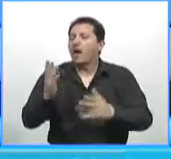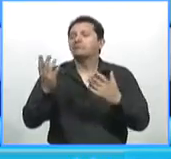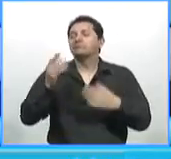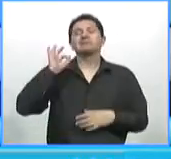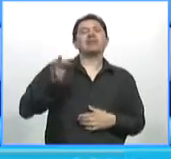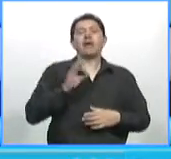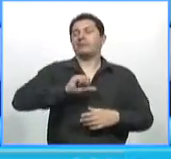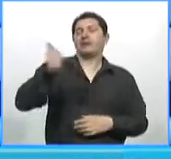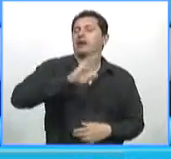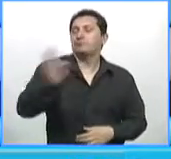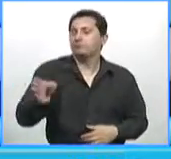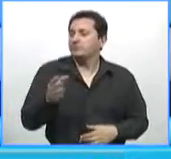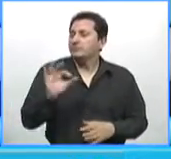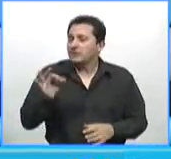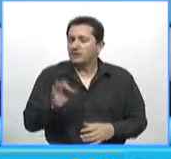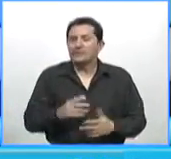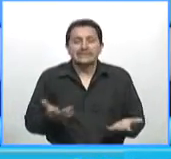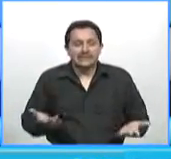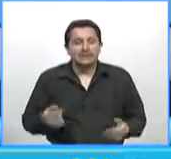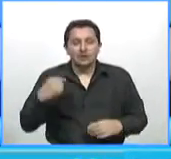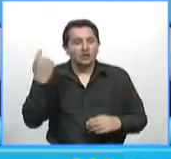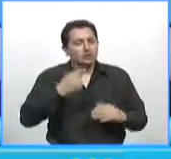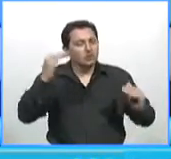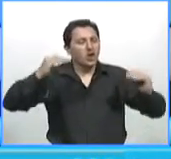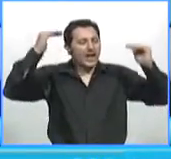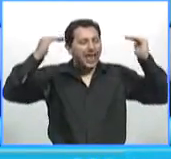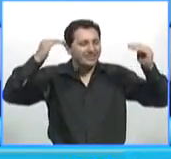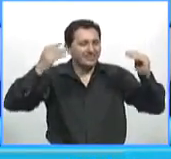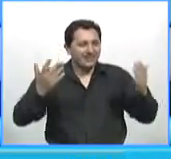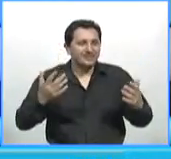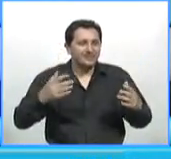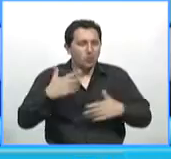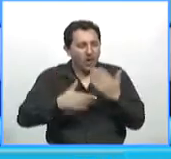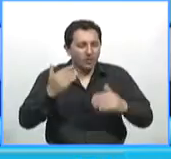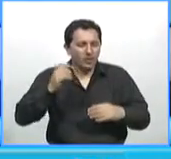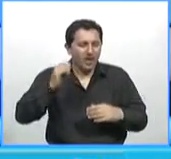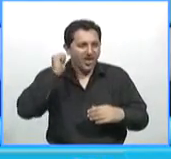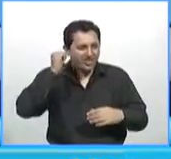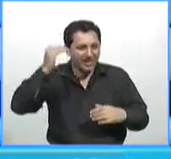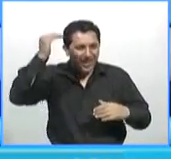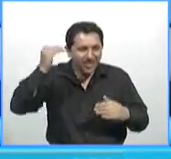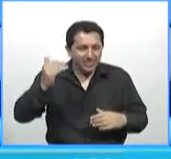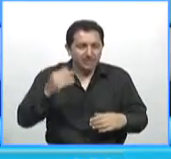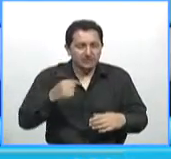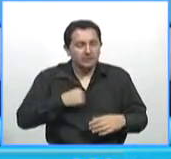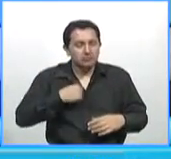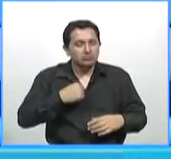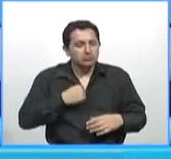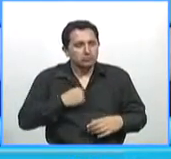porque para nosotras las más grandes, tener que, al menos a mí me pasó en lo personal,